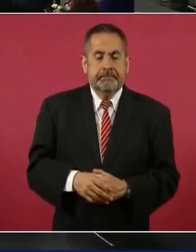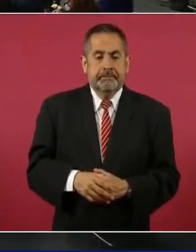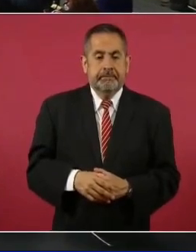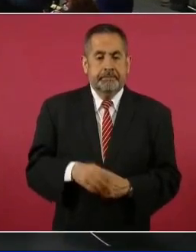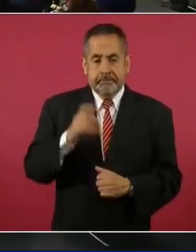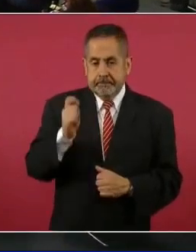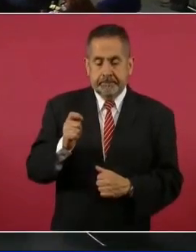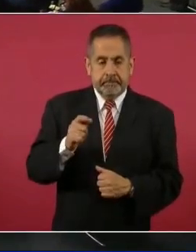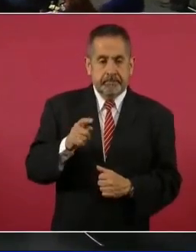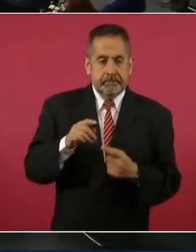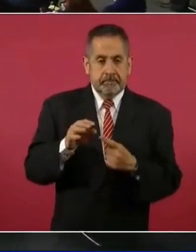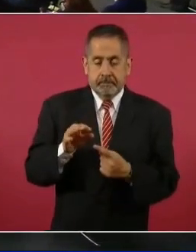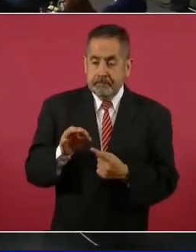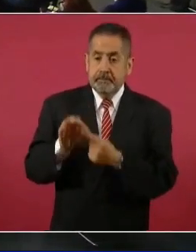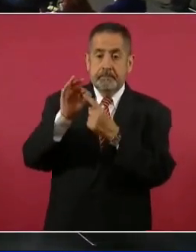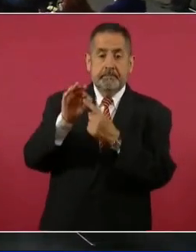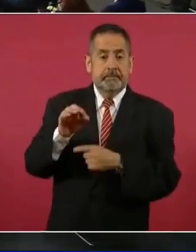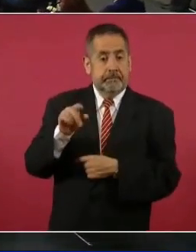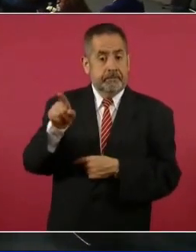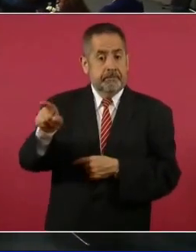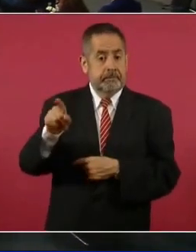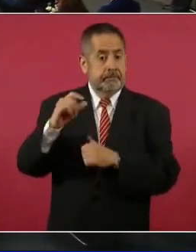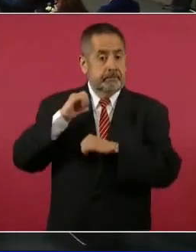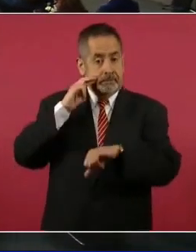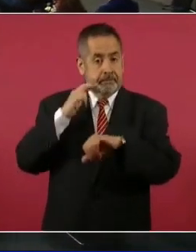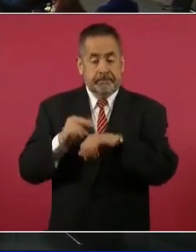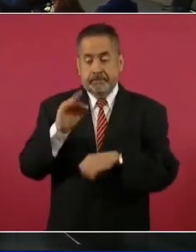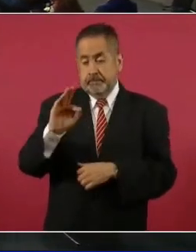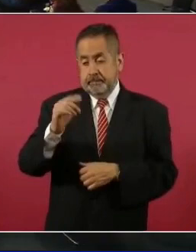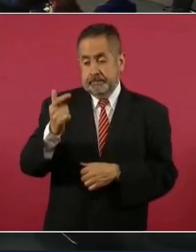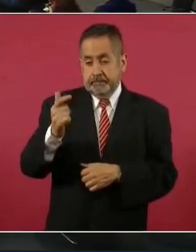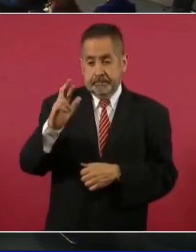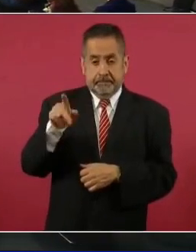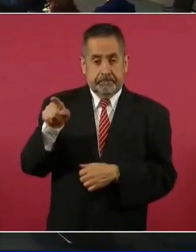de manera especial el fiscal,